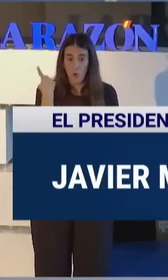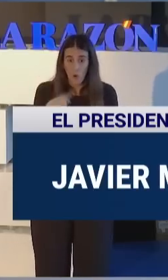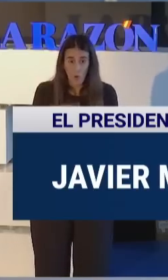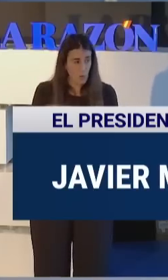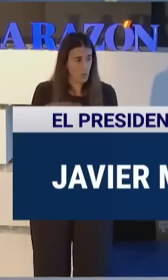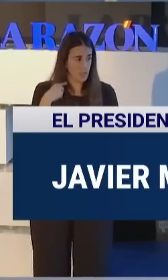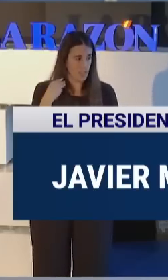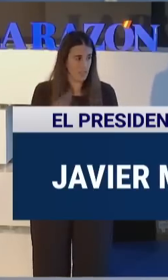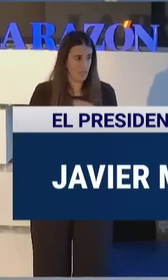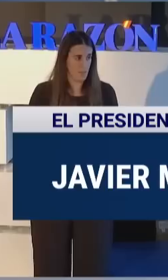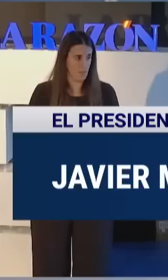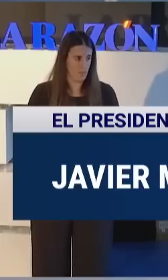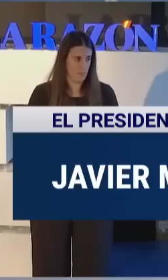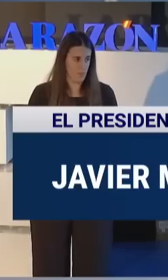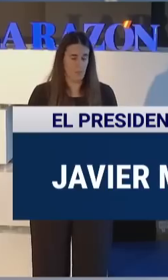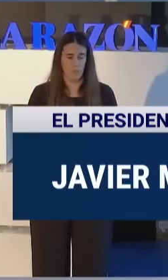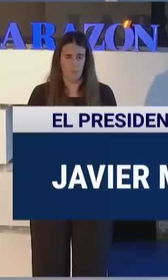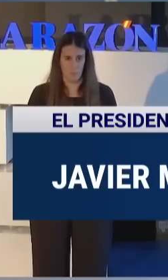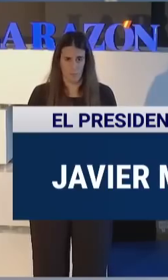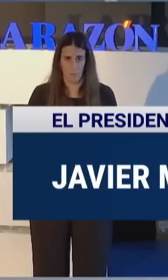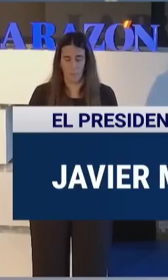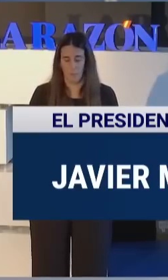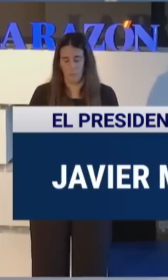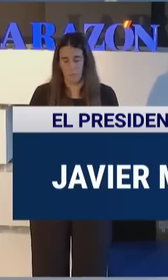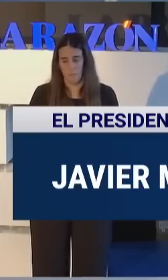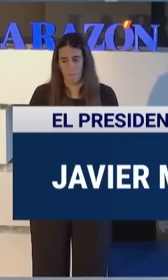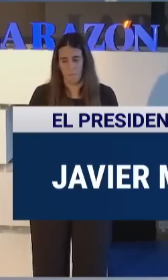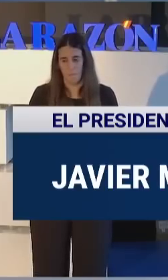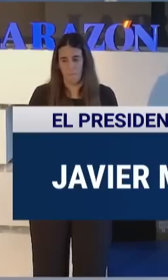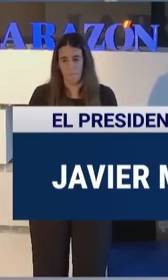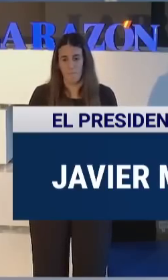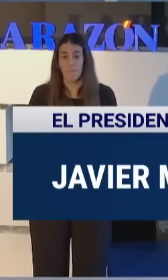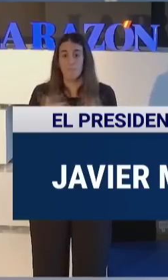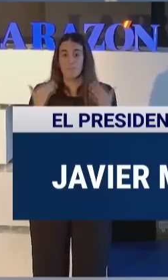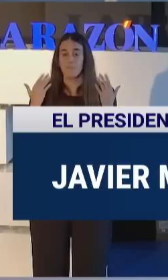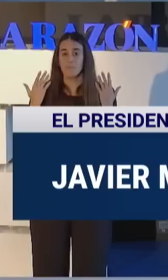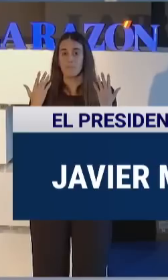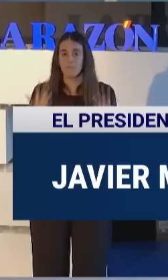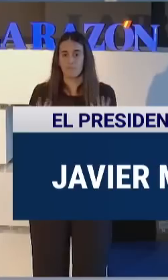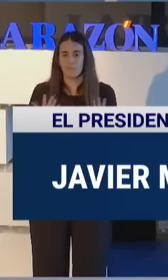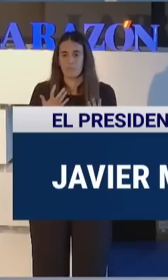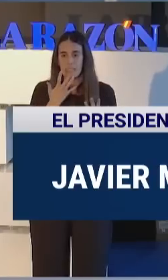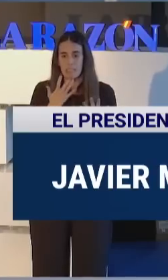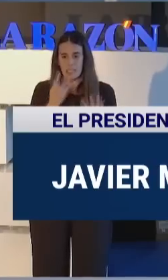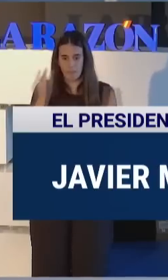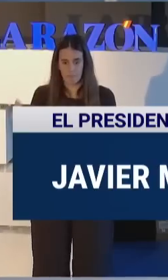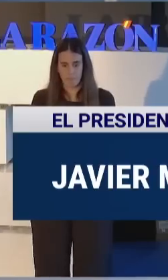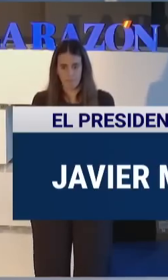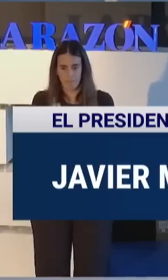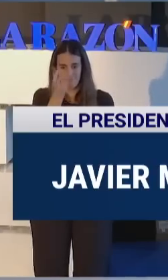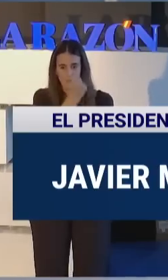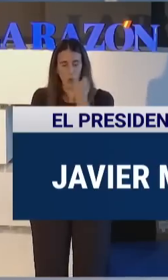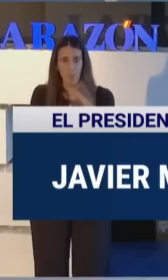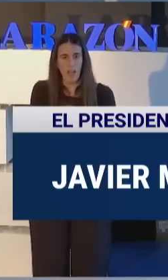indicadores adelantados que muestran que tocamos piso. Entonces, ¿cómo va a venir la recuperación ahora y cómo esto después